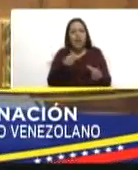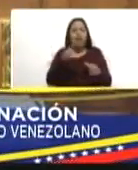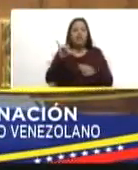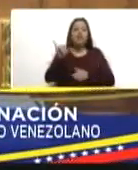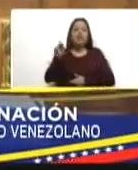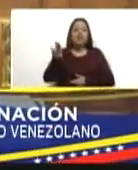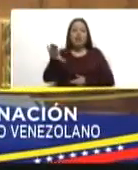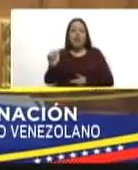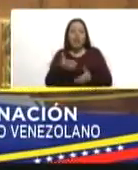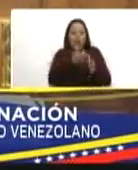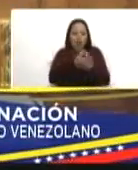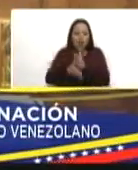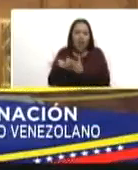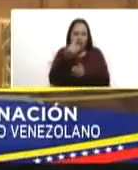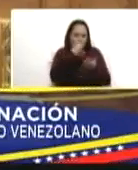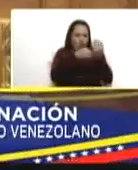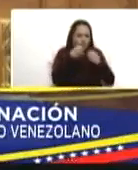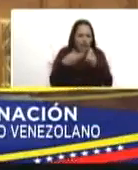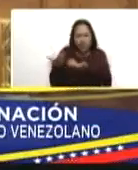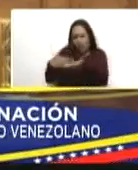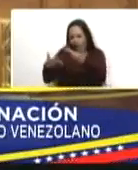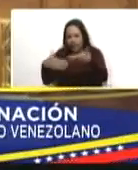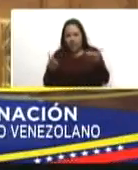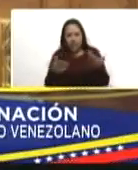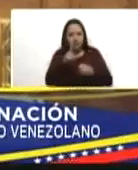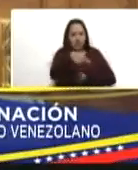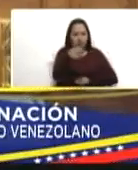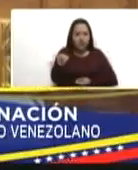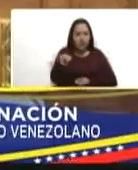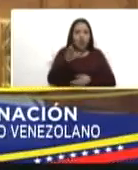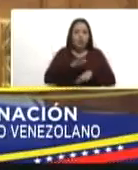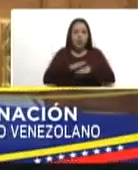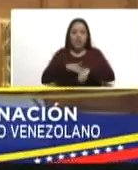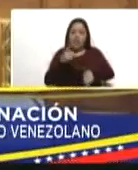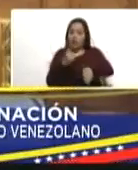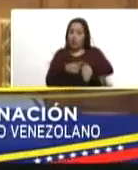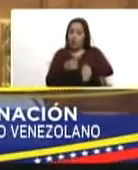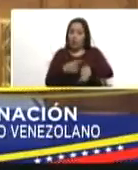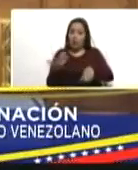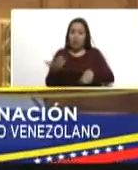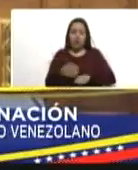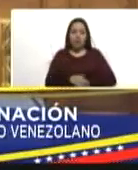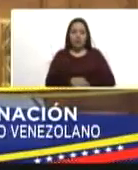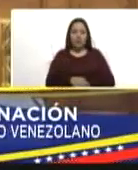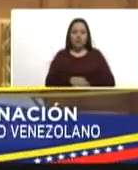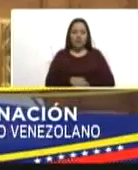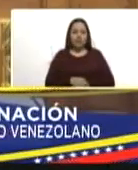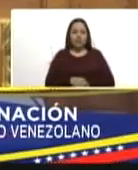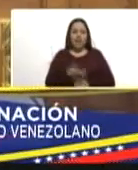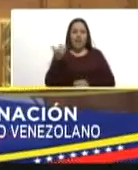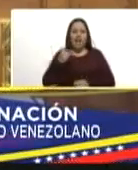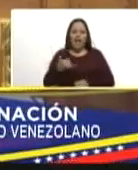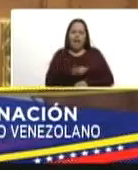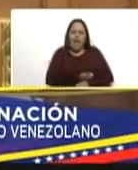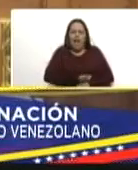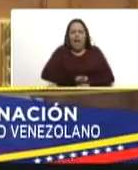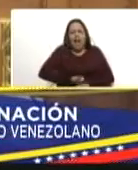pin pum vamos conversando verdad porque a esta hora la solitaria